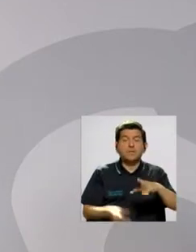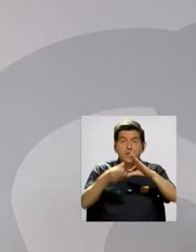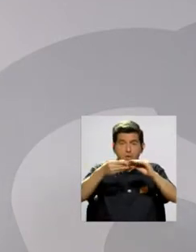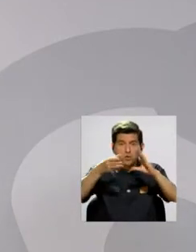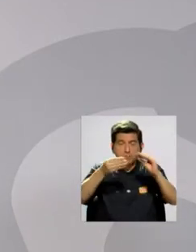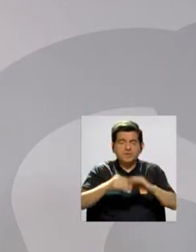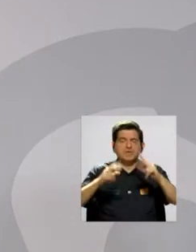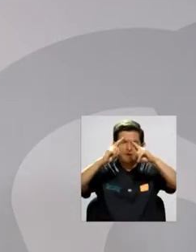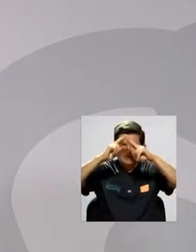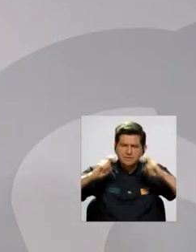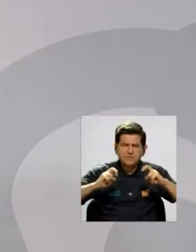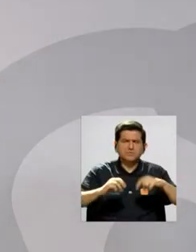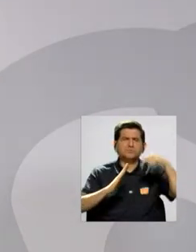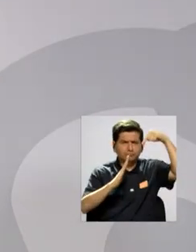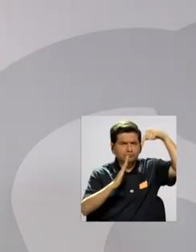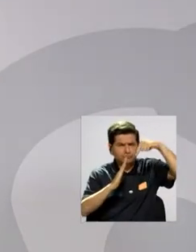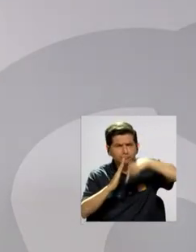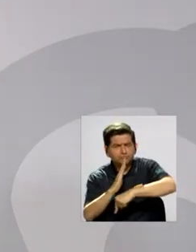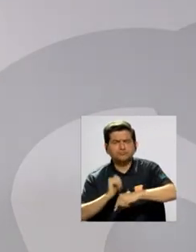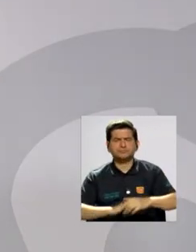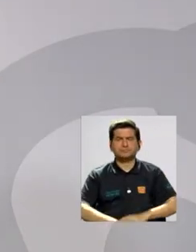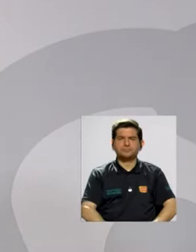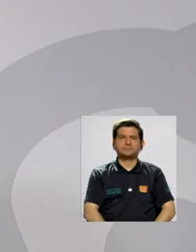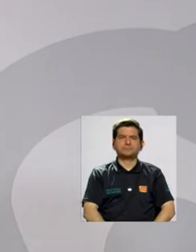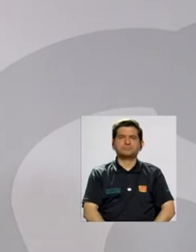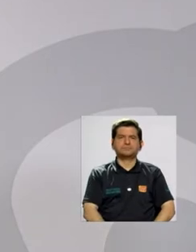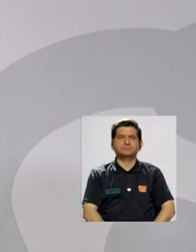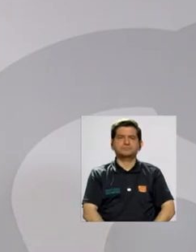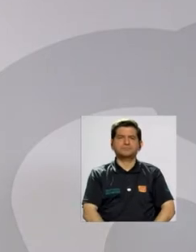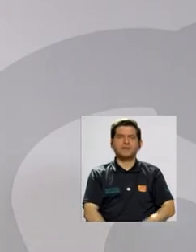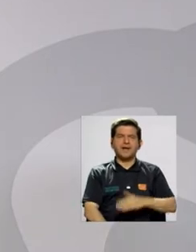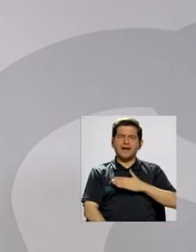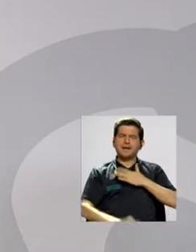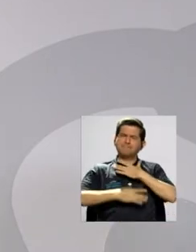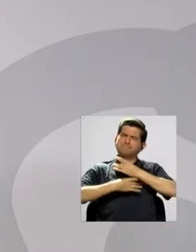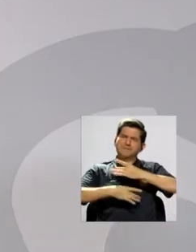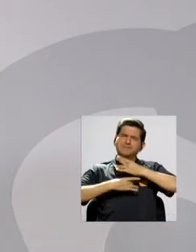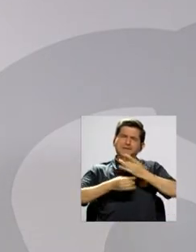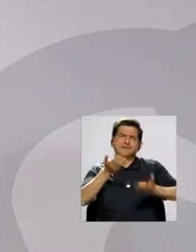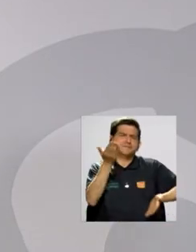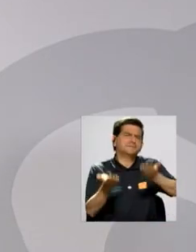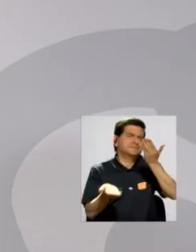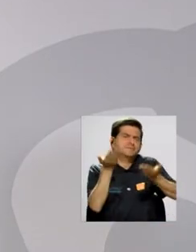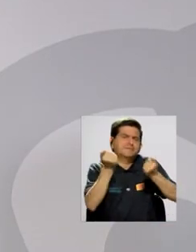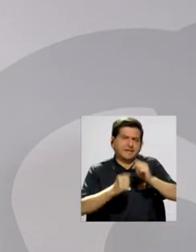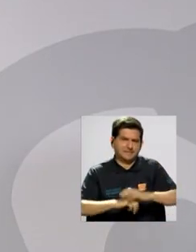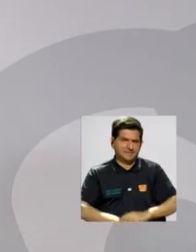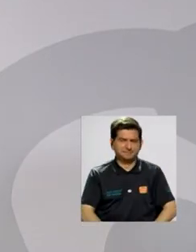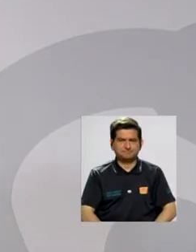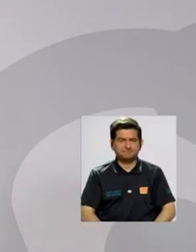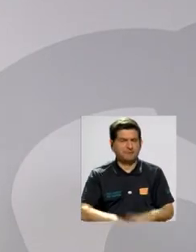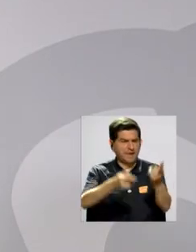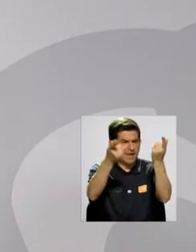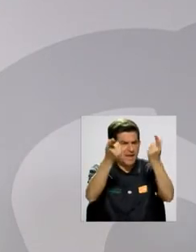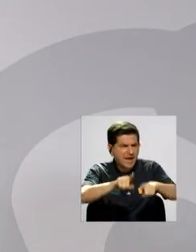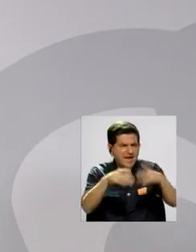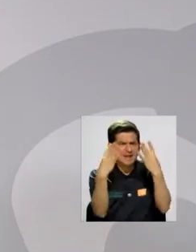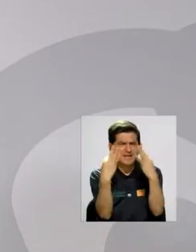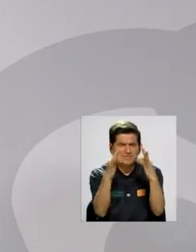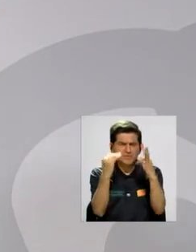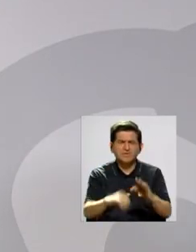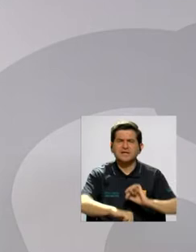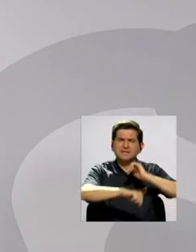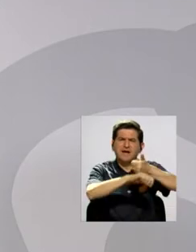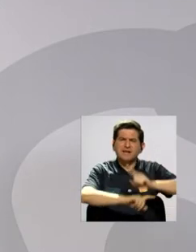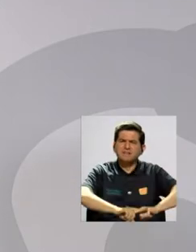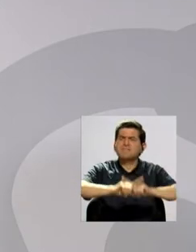este análisis que tenemos tan exhaustivo. A mí me llama mucho la atención porque de repente en el hecho de tratar de plantear